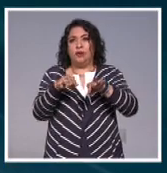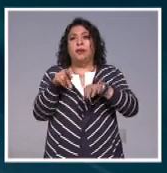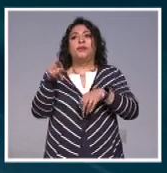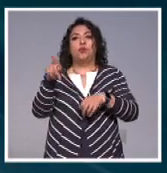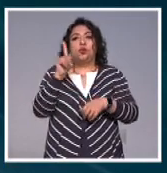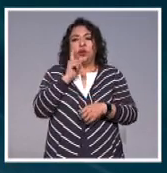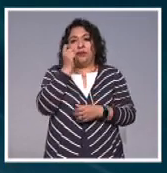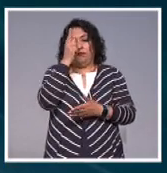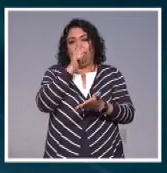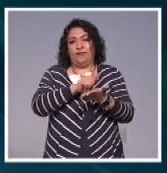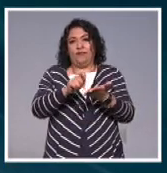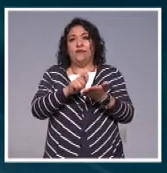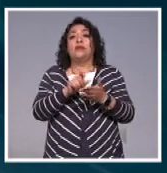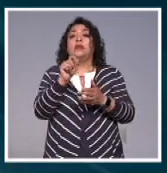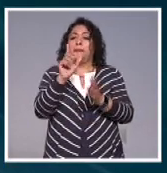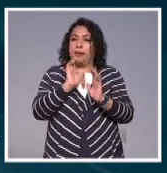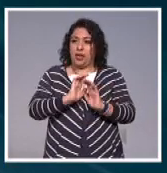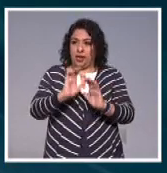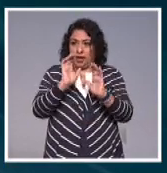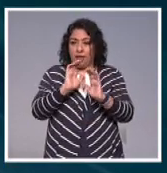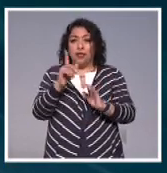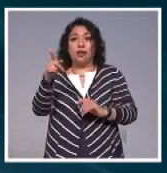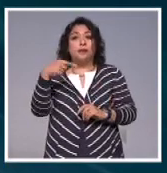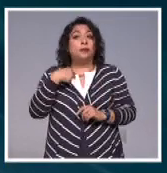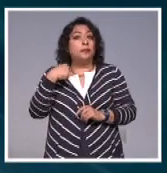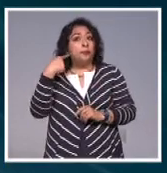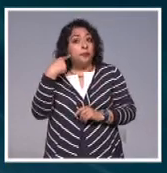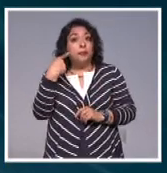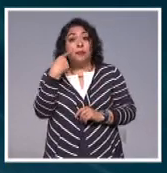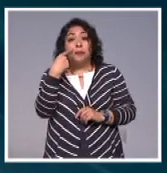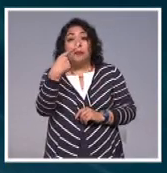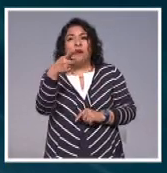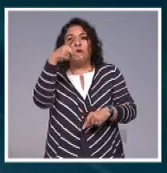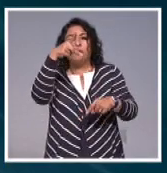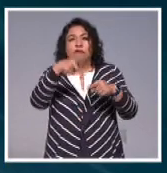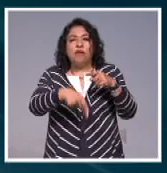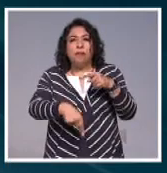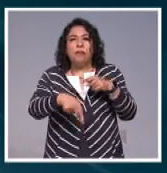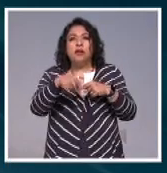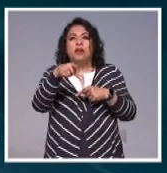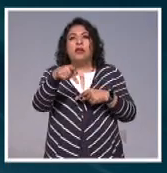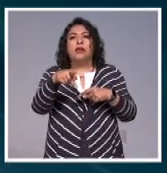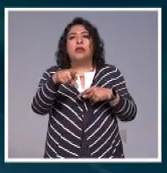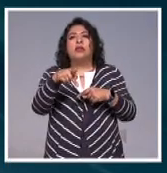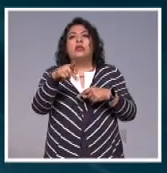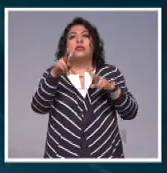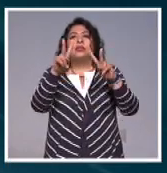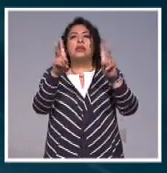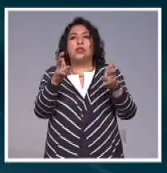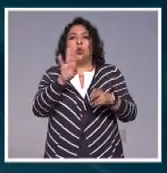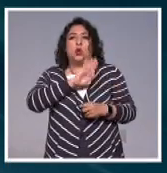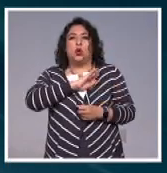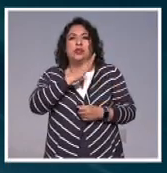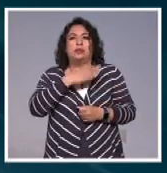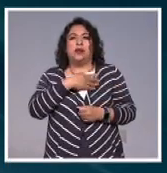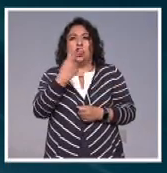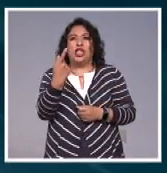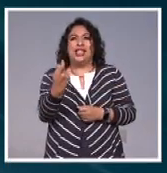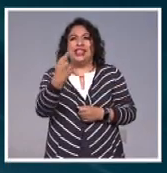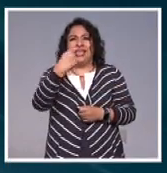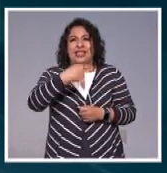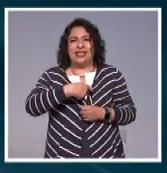dije, compositora y cantante. Vamos a escuchar y mirar un fragmento de su obra, cuyo título en castellano es